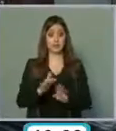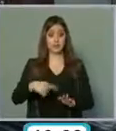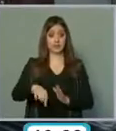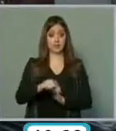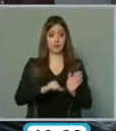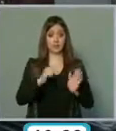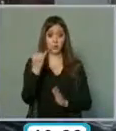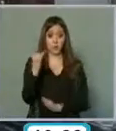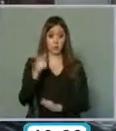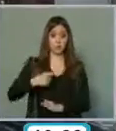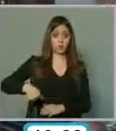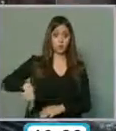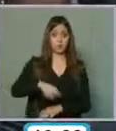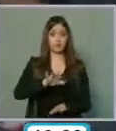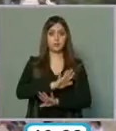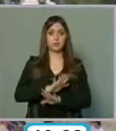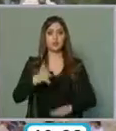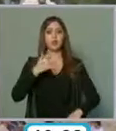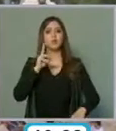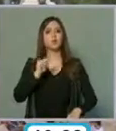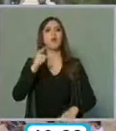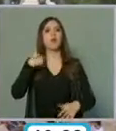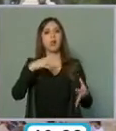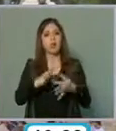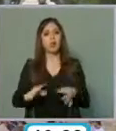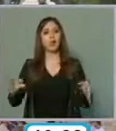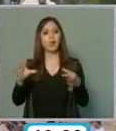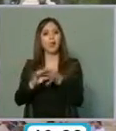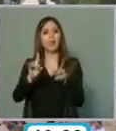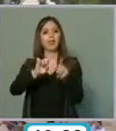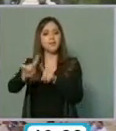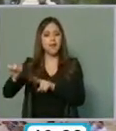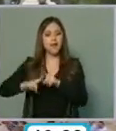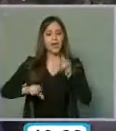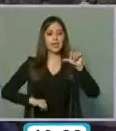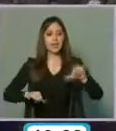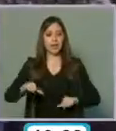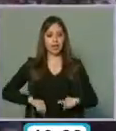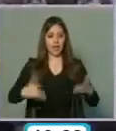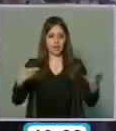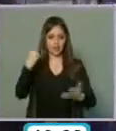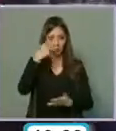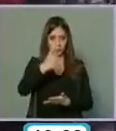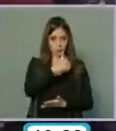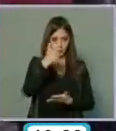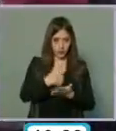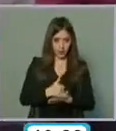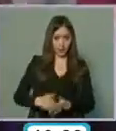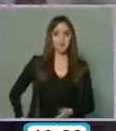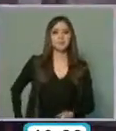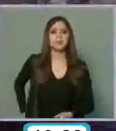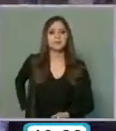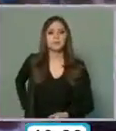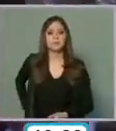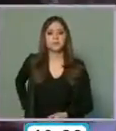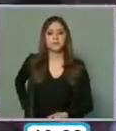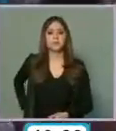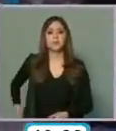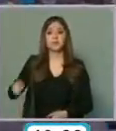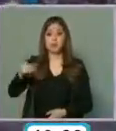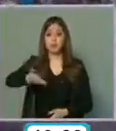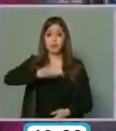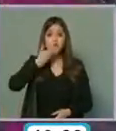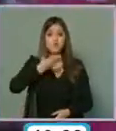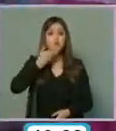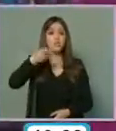junio y nosotros no nos cansamos de recordarte todo lo que puedes hacer en tu ciudad. Las tradiciones de nuestras raíces las reconocemos por